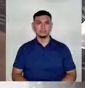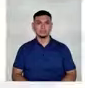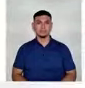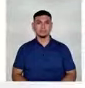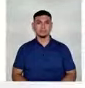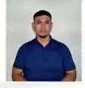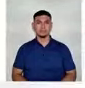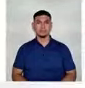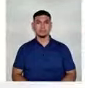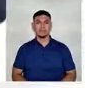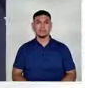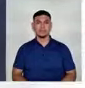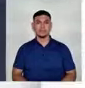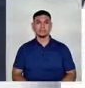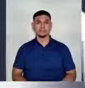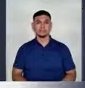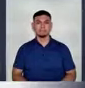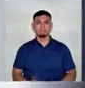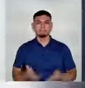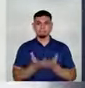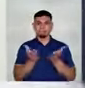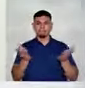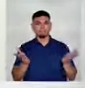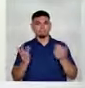Señores regidores,